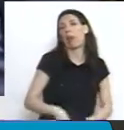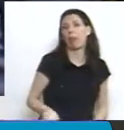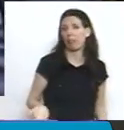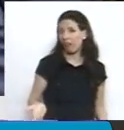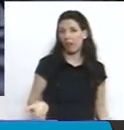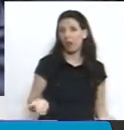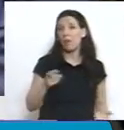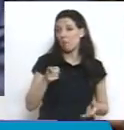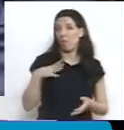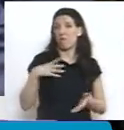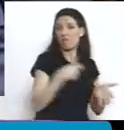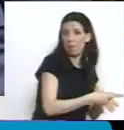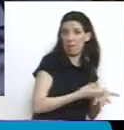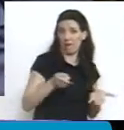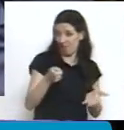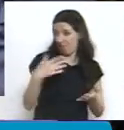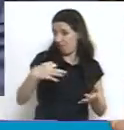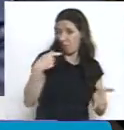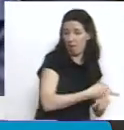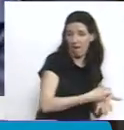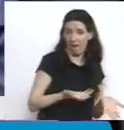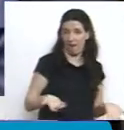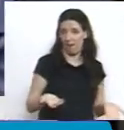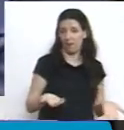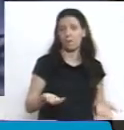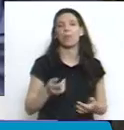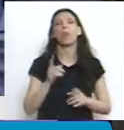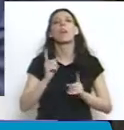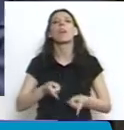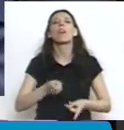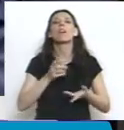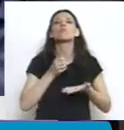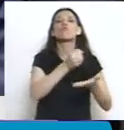millones en el 2016. Los subsidios